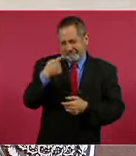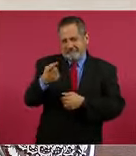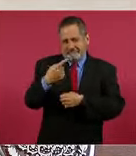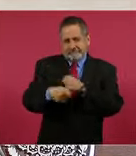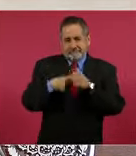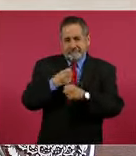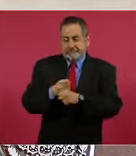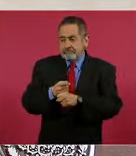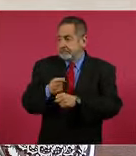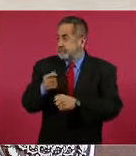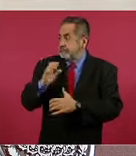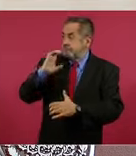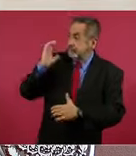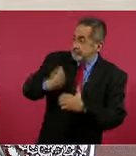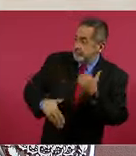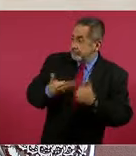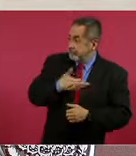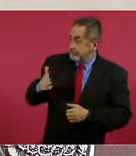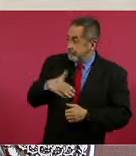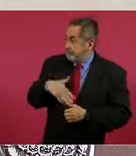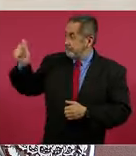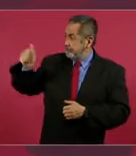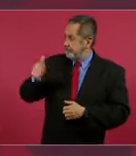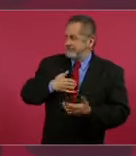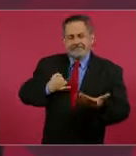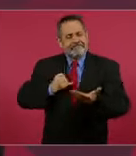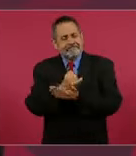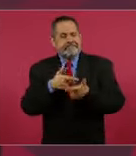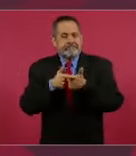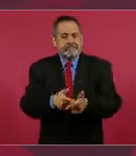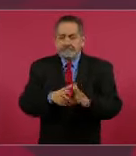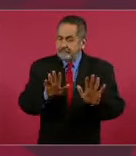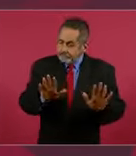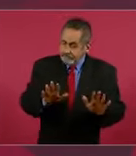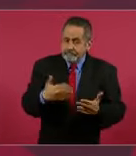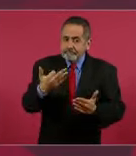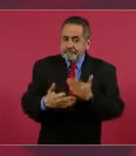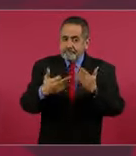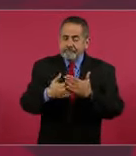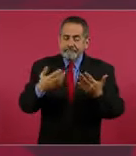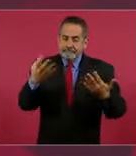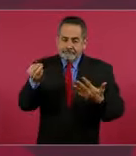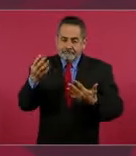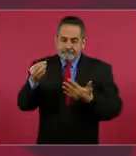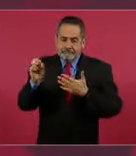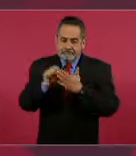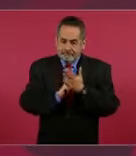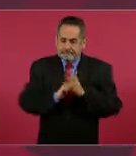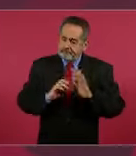ya me voy a ir, más que faltan todavía 9 meses